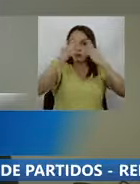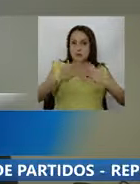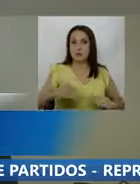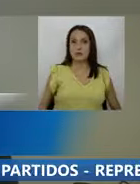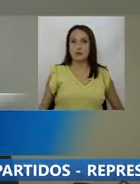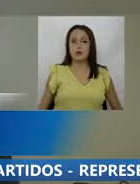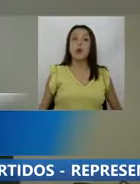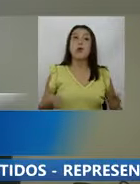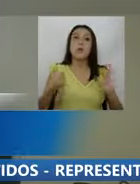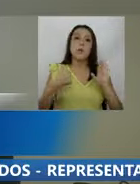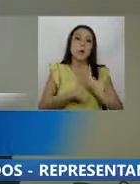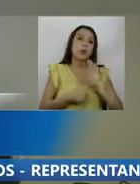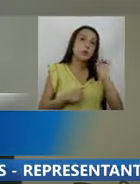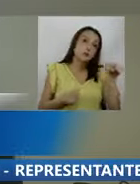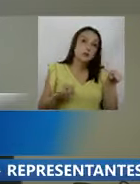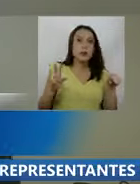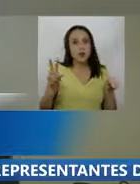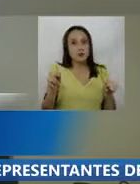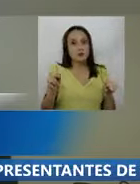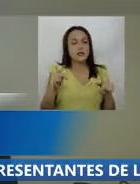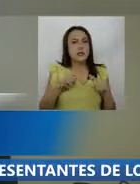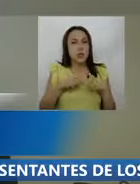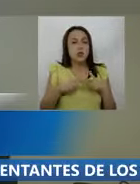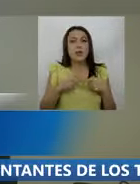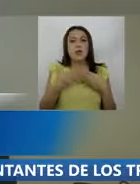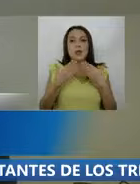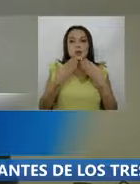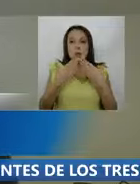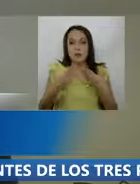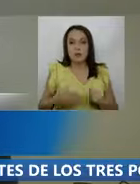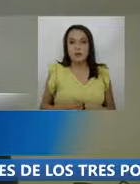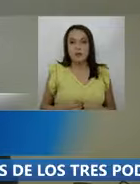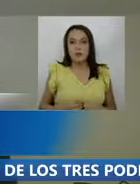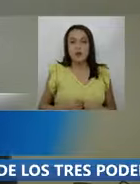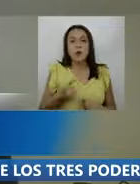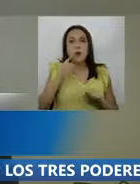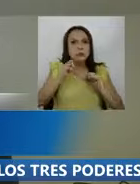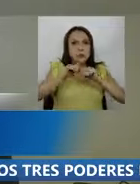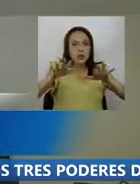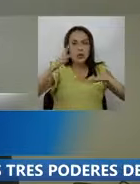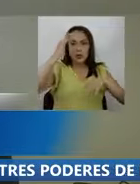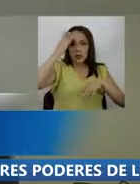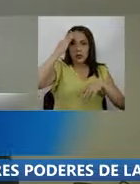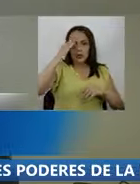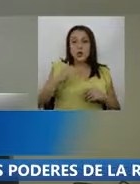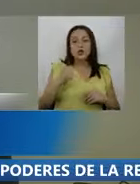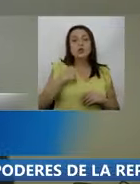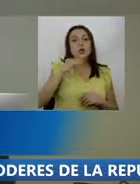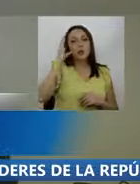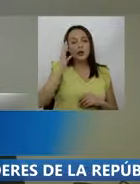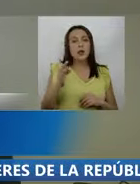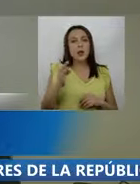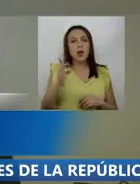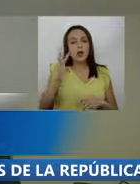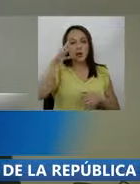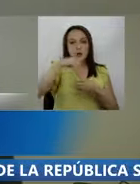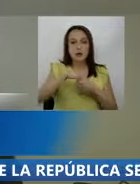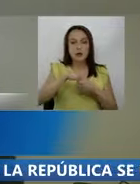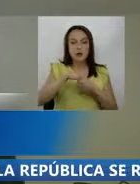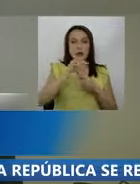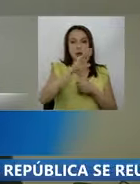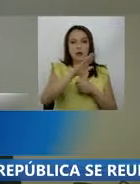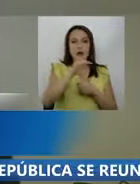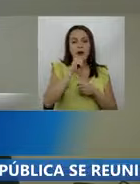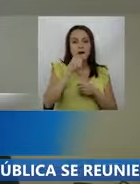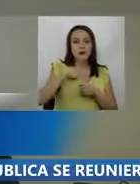voto o no. Entonces, gracias por difundir, por preocuparse. Yo creo que la intervención de la doctora Zamora la podemos